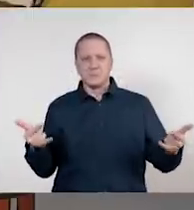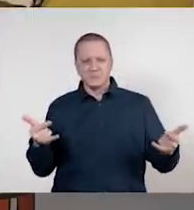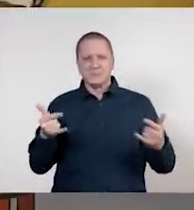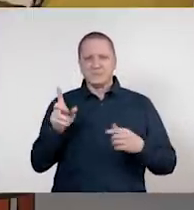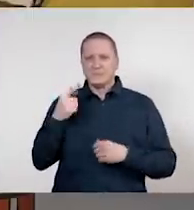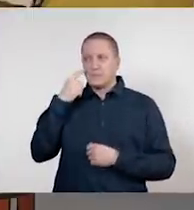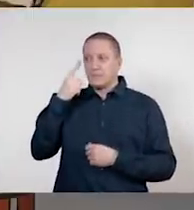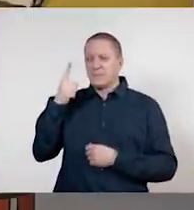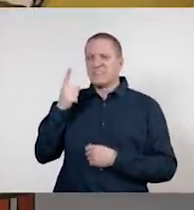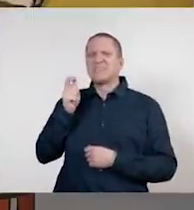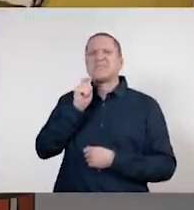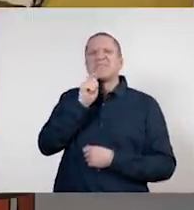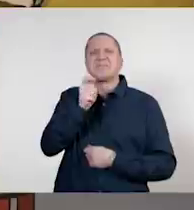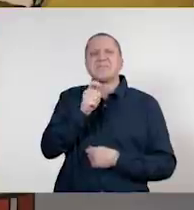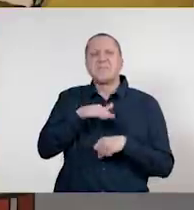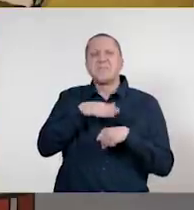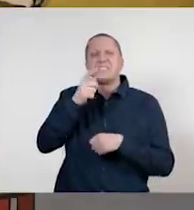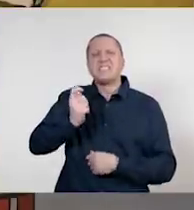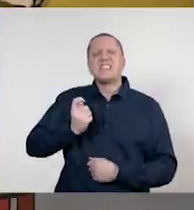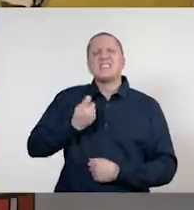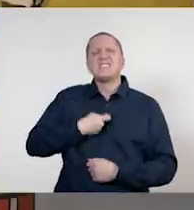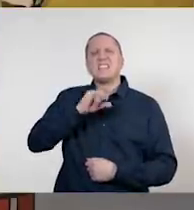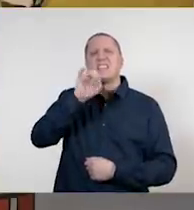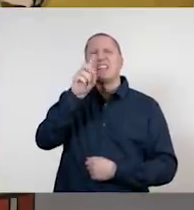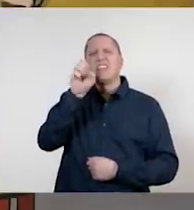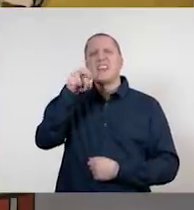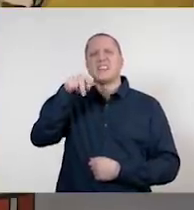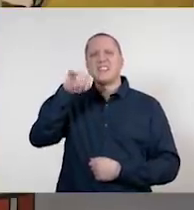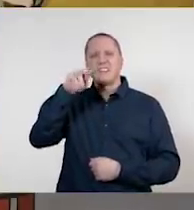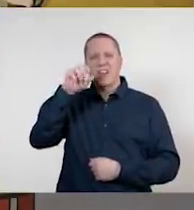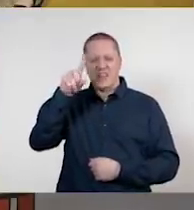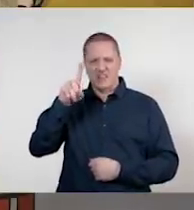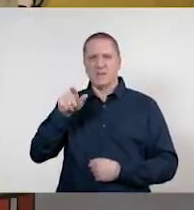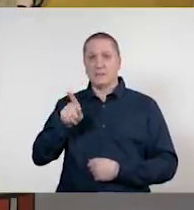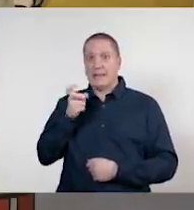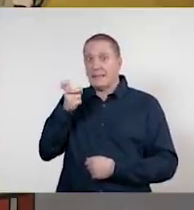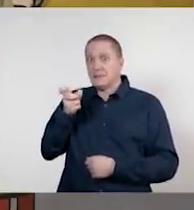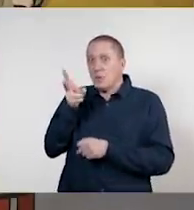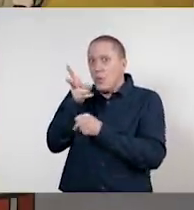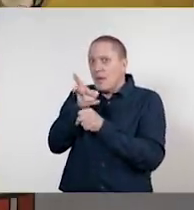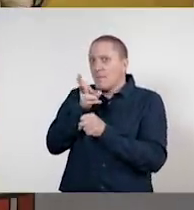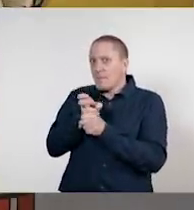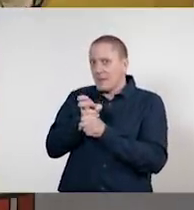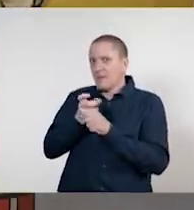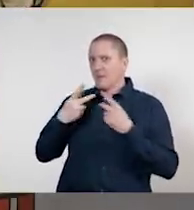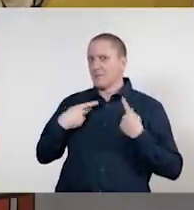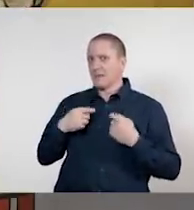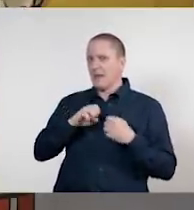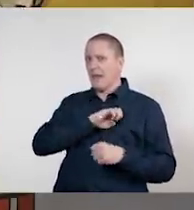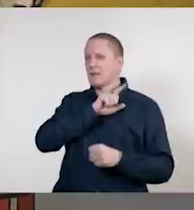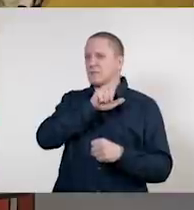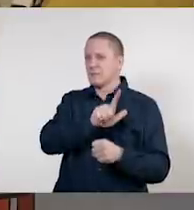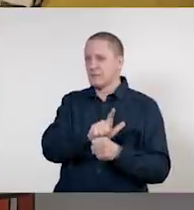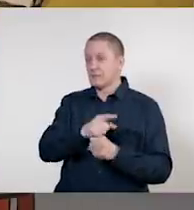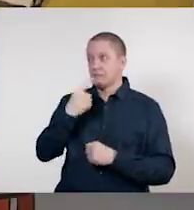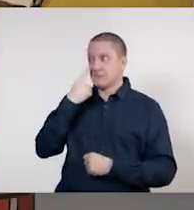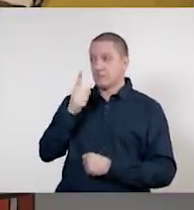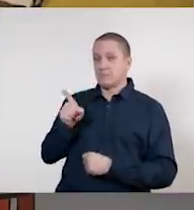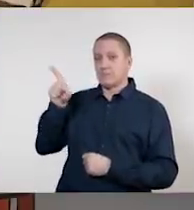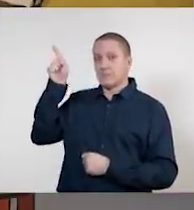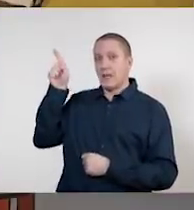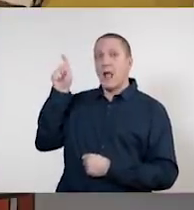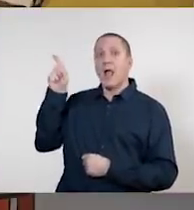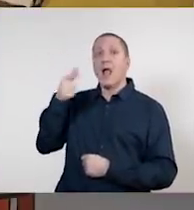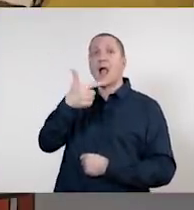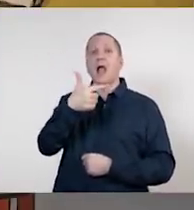cuento para conocer un poquito más de qué se trata la identidad. Y para eso tenemos un invitado especial. Me encantan los cuentos. El